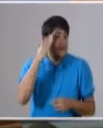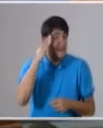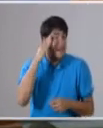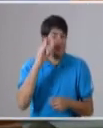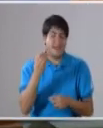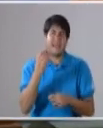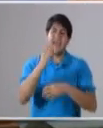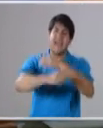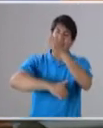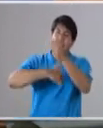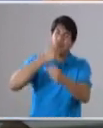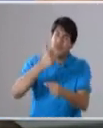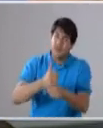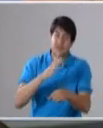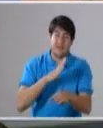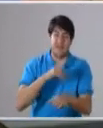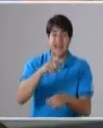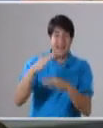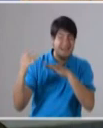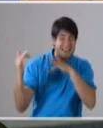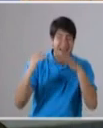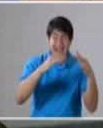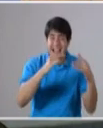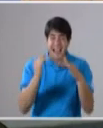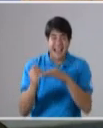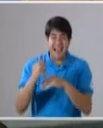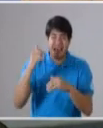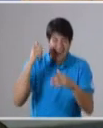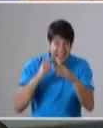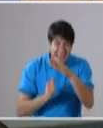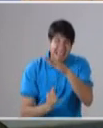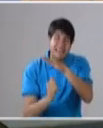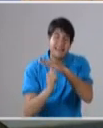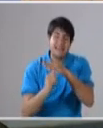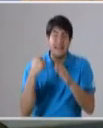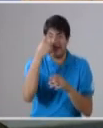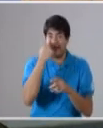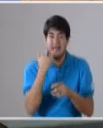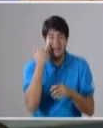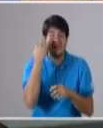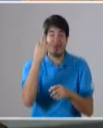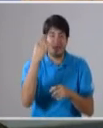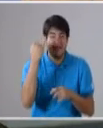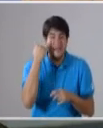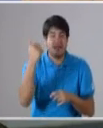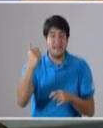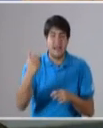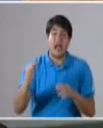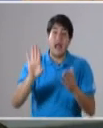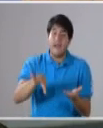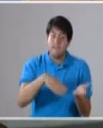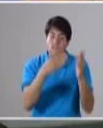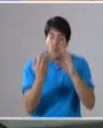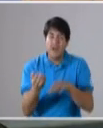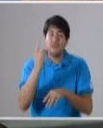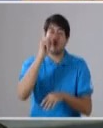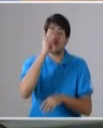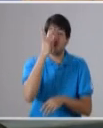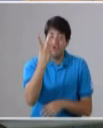los años que tiene la guerra civil en Siria han muerto 2 millones de personas asesinadas.